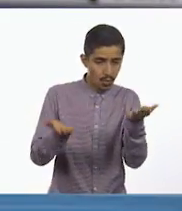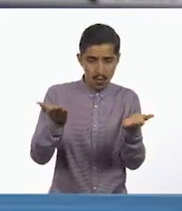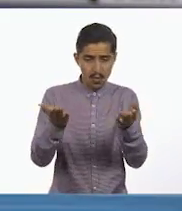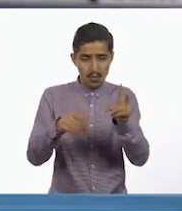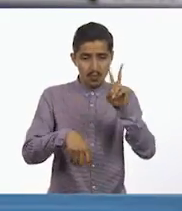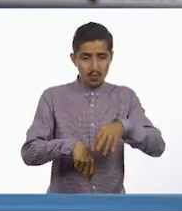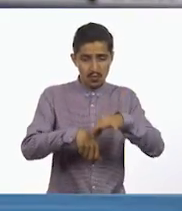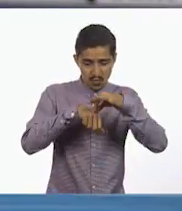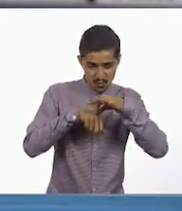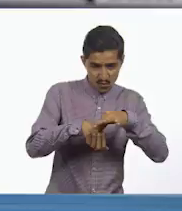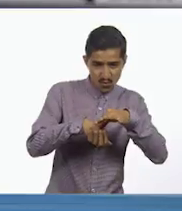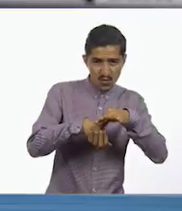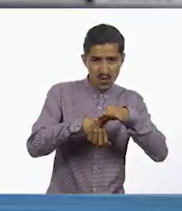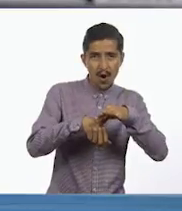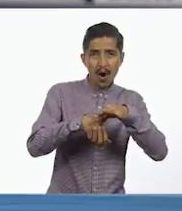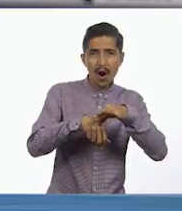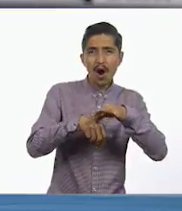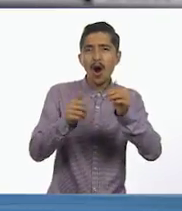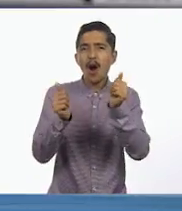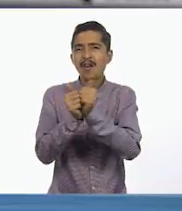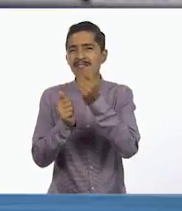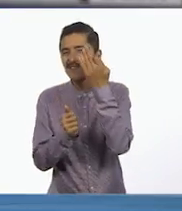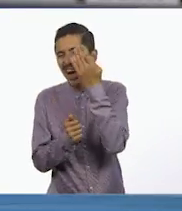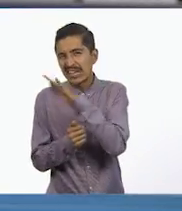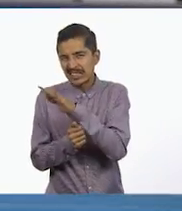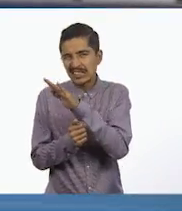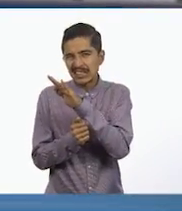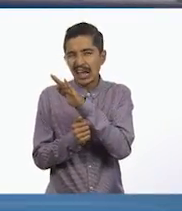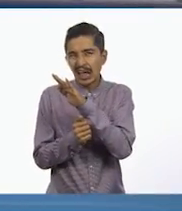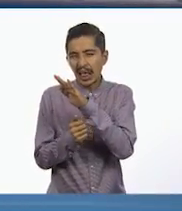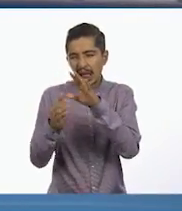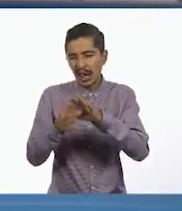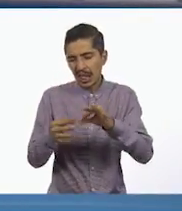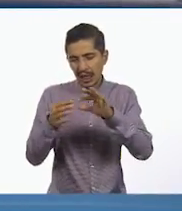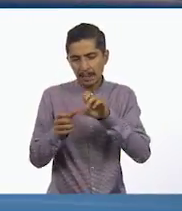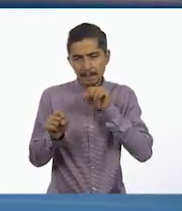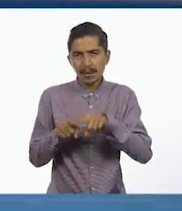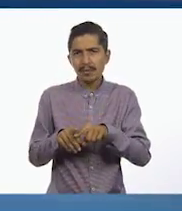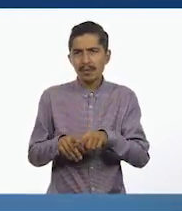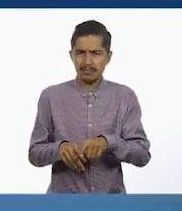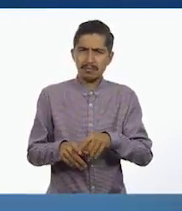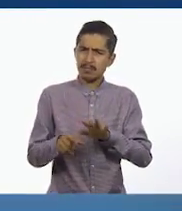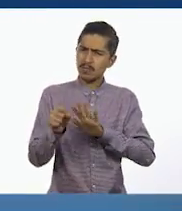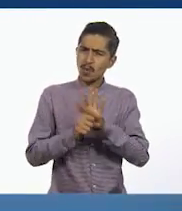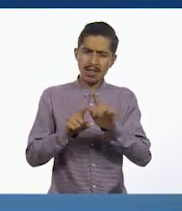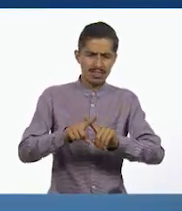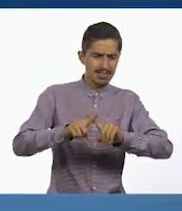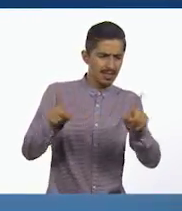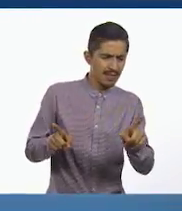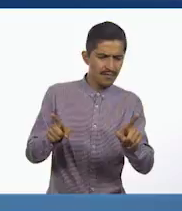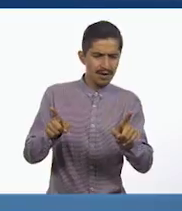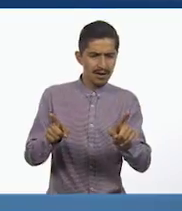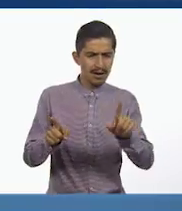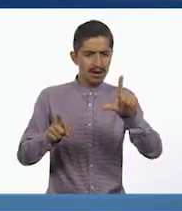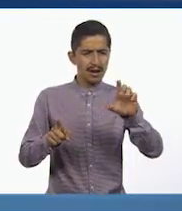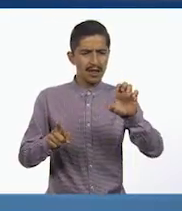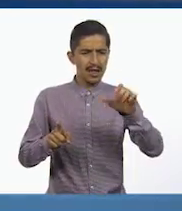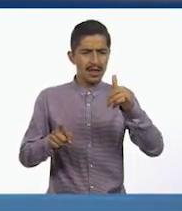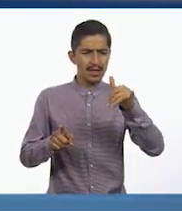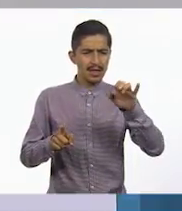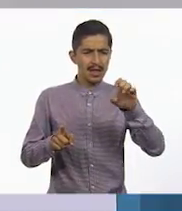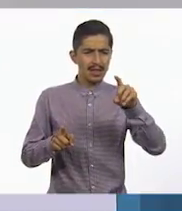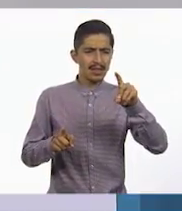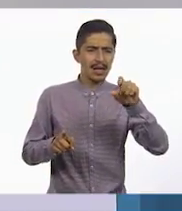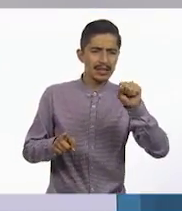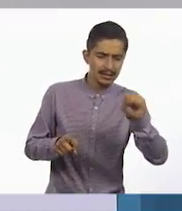realidad combinados con fantasía, ¿en qué son diferentes las leyendas y los mitos?